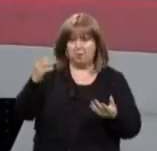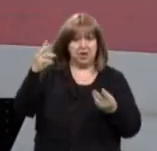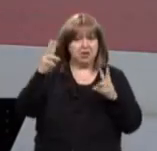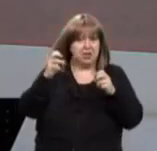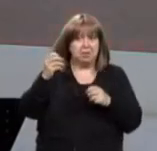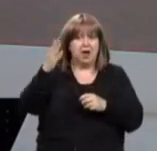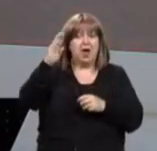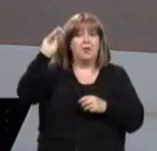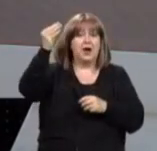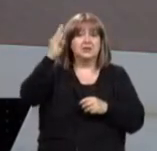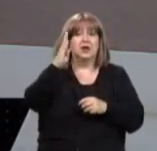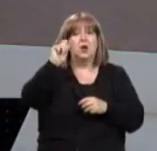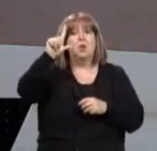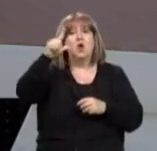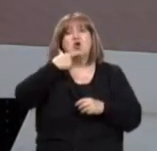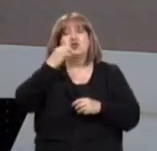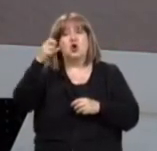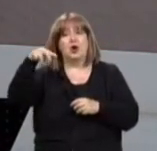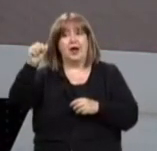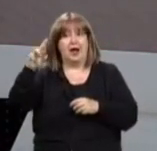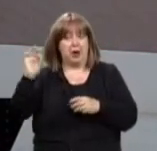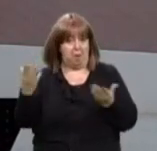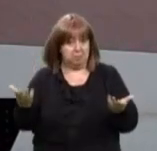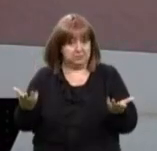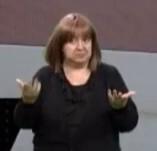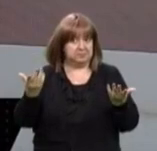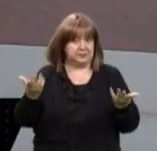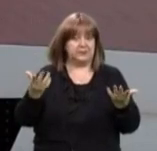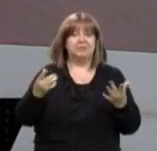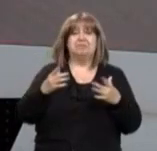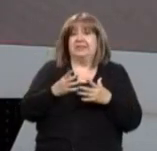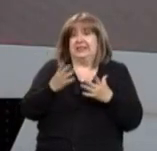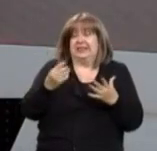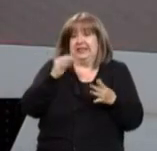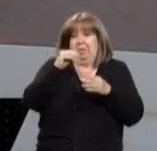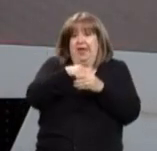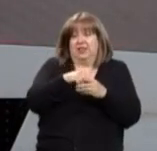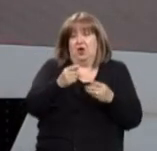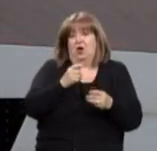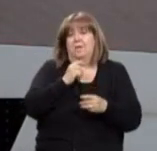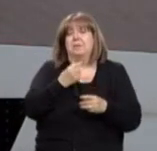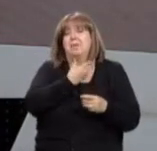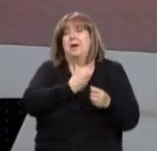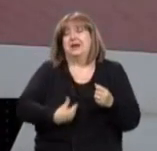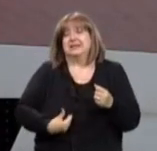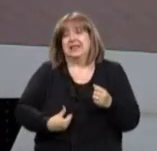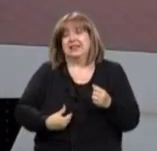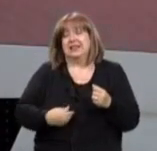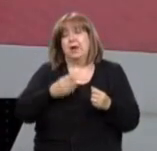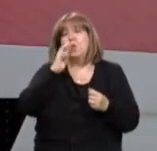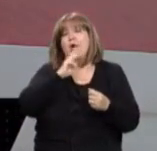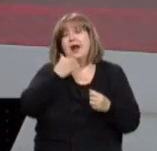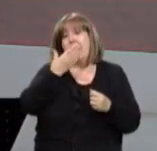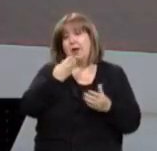bueno, porque están alineados ideológicamente. Y este gobierno ha sido muy crítico de esa gestión que acaba de terminar en el vecino país. Sí. Bueno, el Papa Francisco